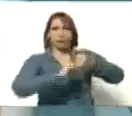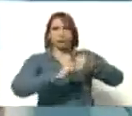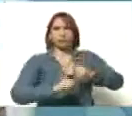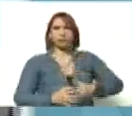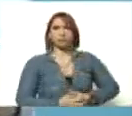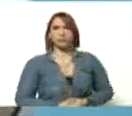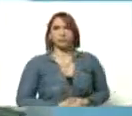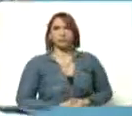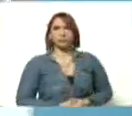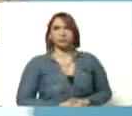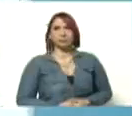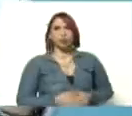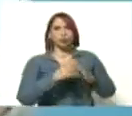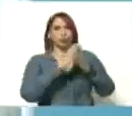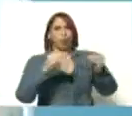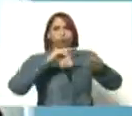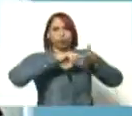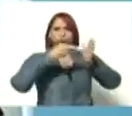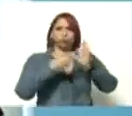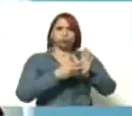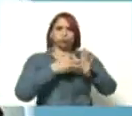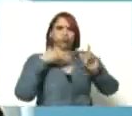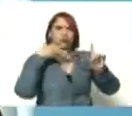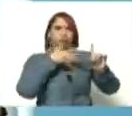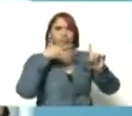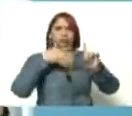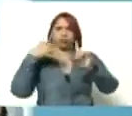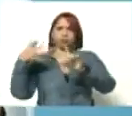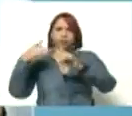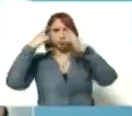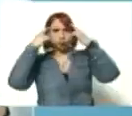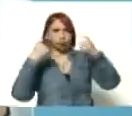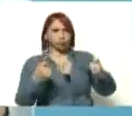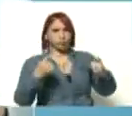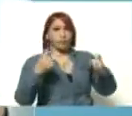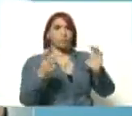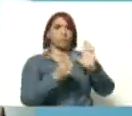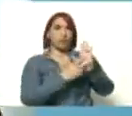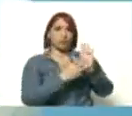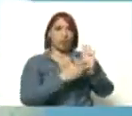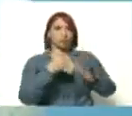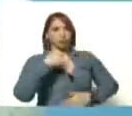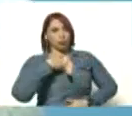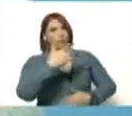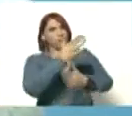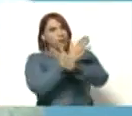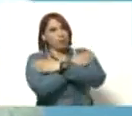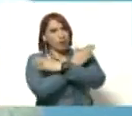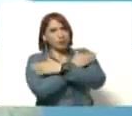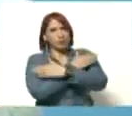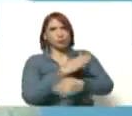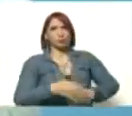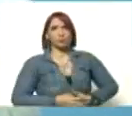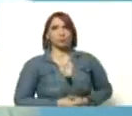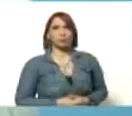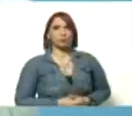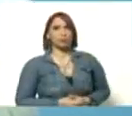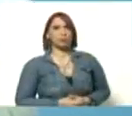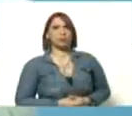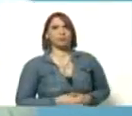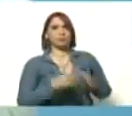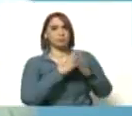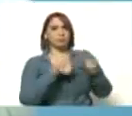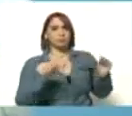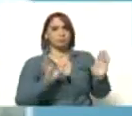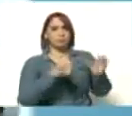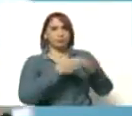lo que tiene que ver con la formación profesional. De verdad que yo felicito a todo este equipo que ha